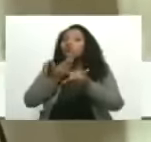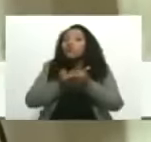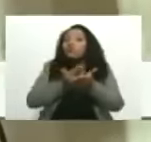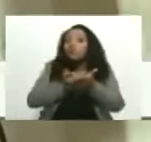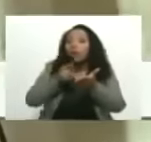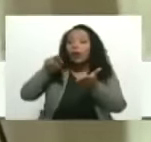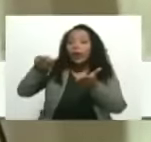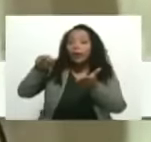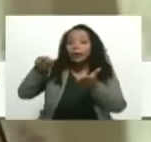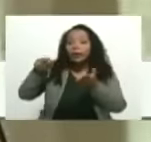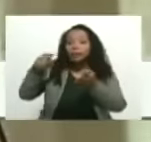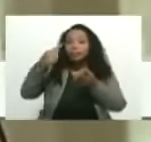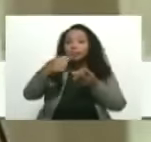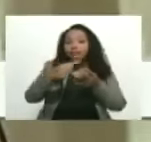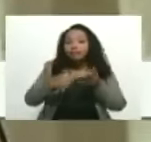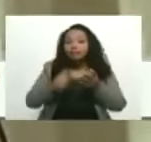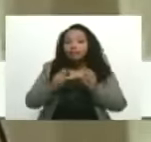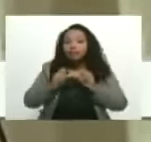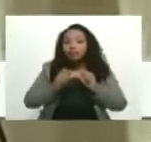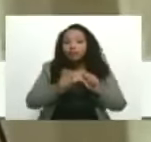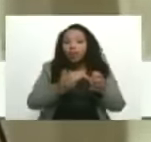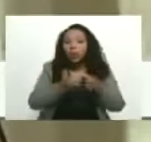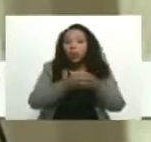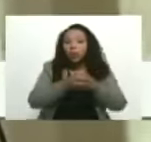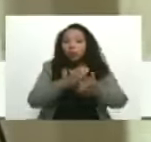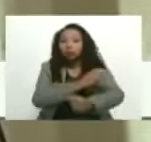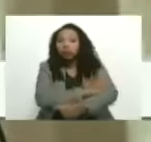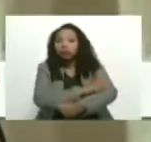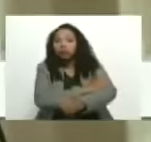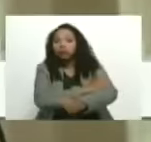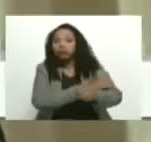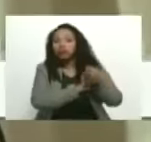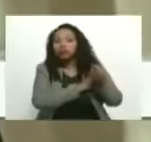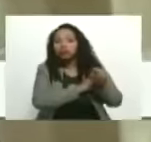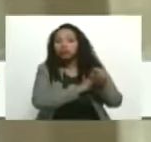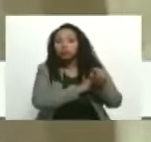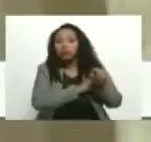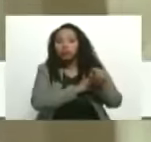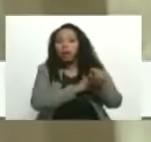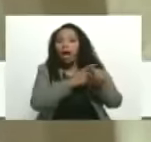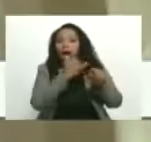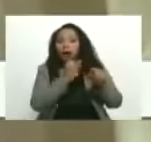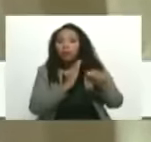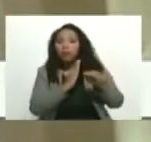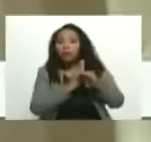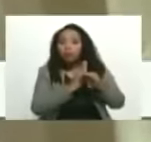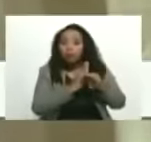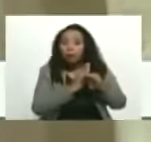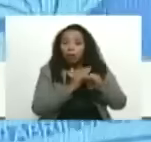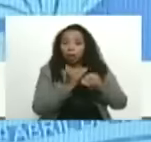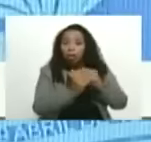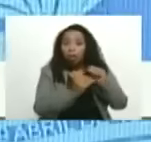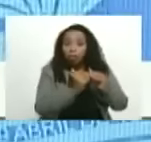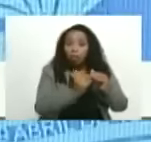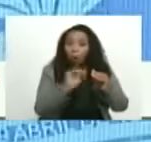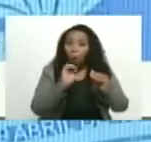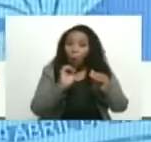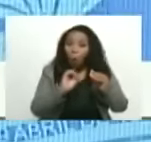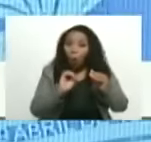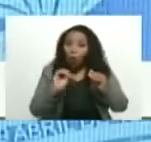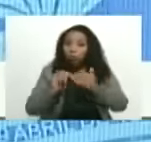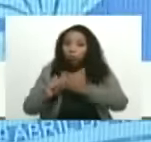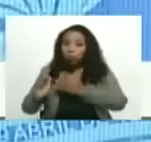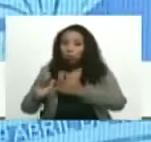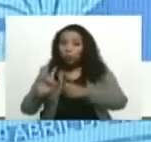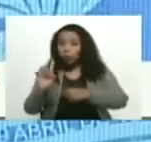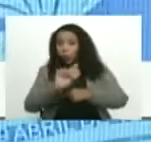o sea, el proceso de negociación que mantiene con la delegación opositora, se pone en pausa mientras el mecanismo de verificación entra? No,